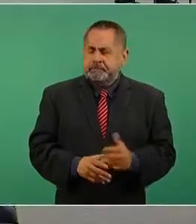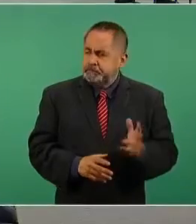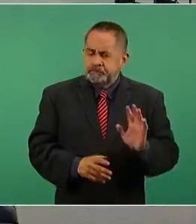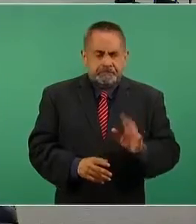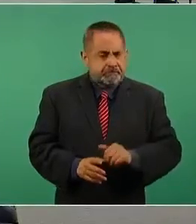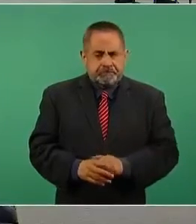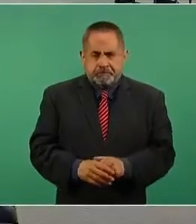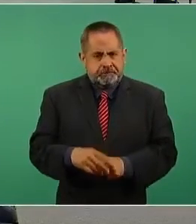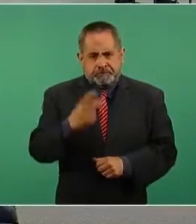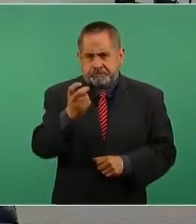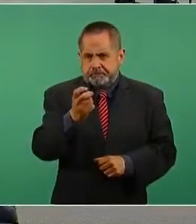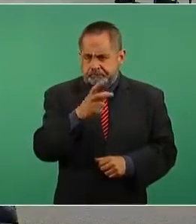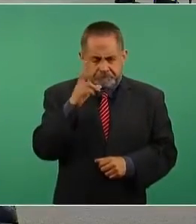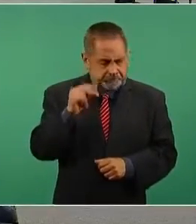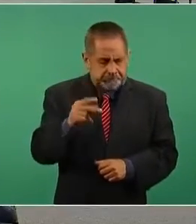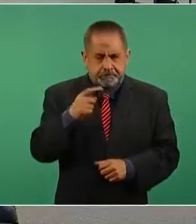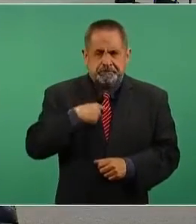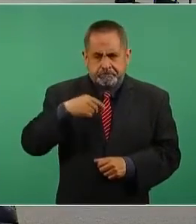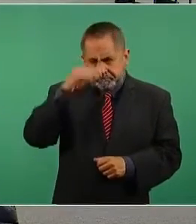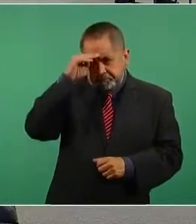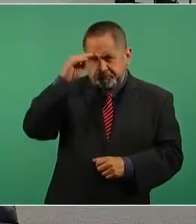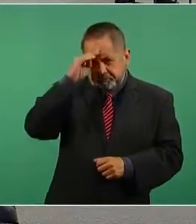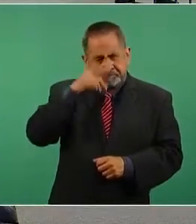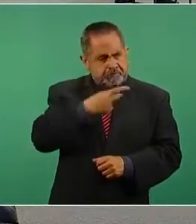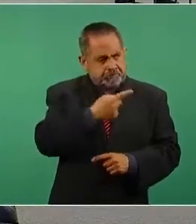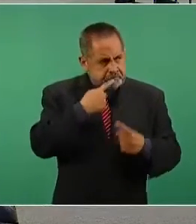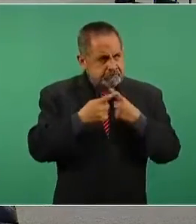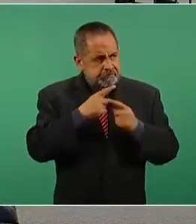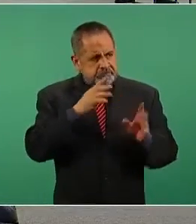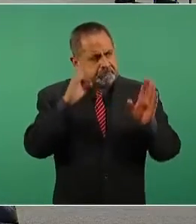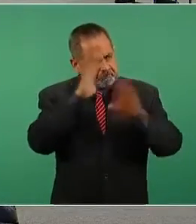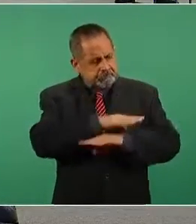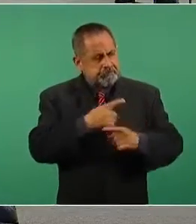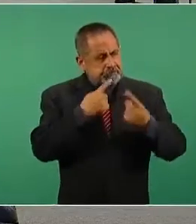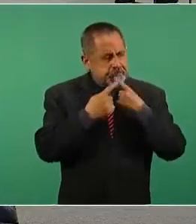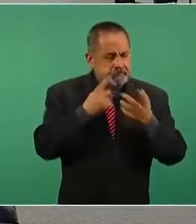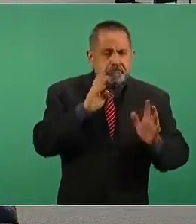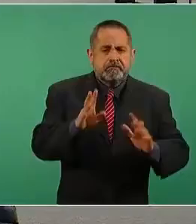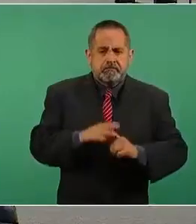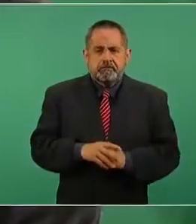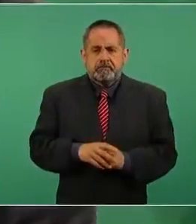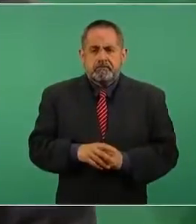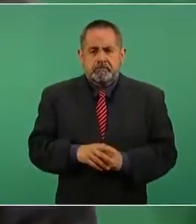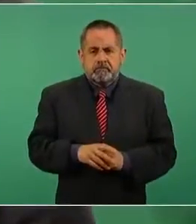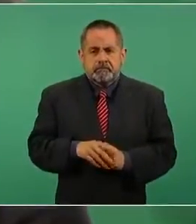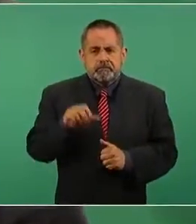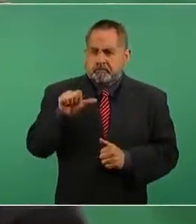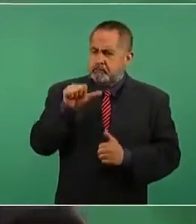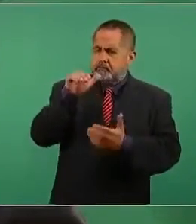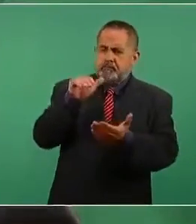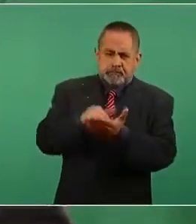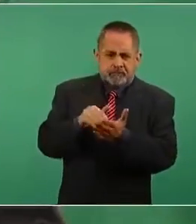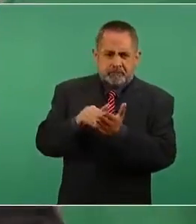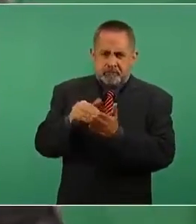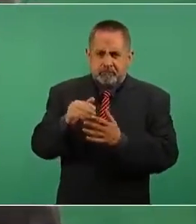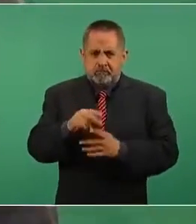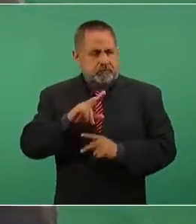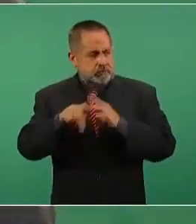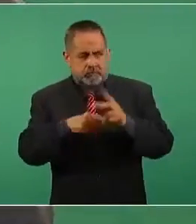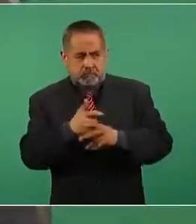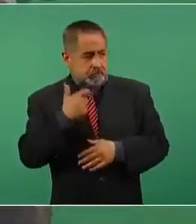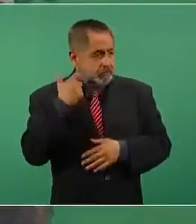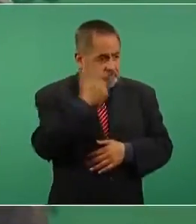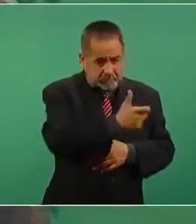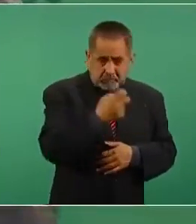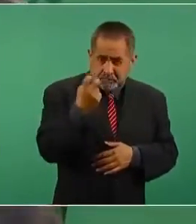Entonces, estamos buscando un acuerdo. A ver, 16,000 millones, no te vamos a seguir